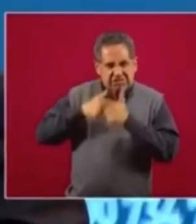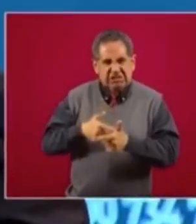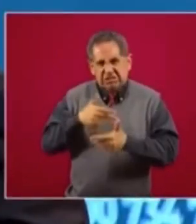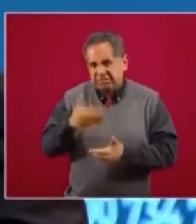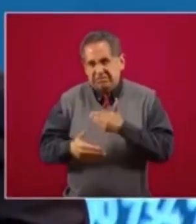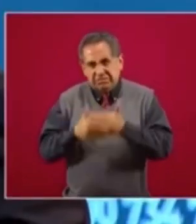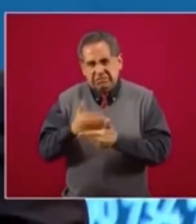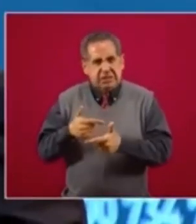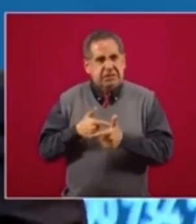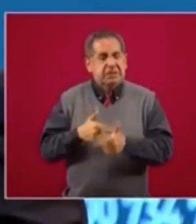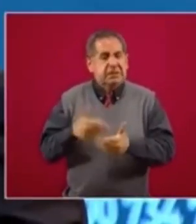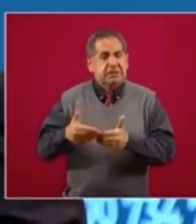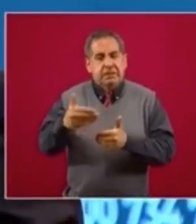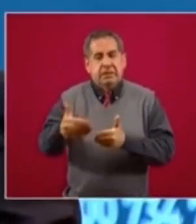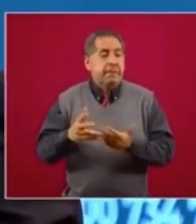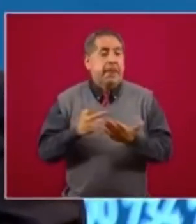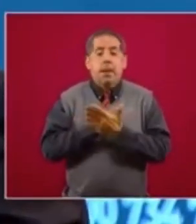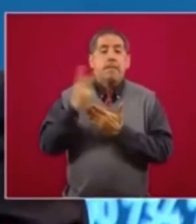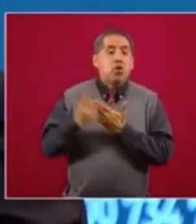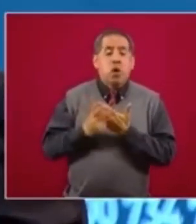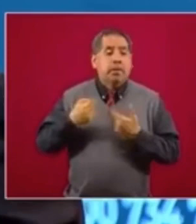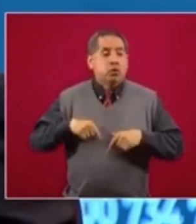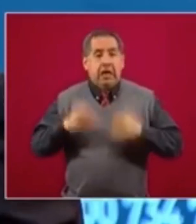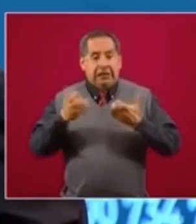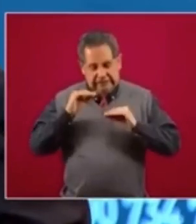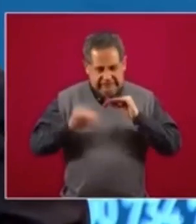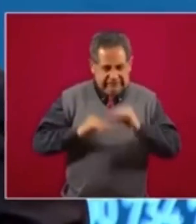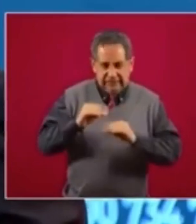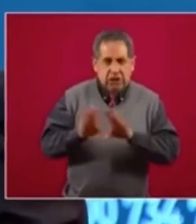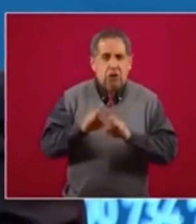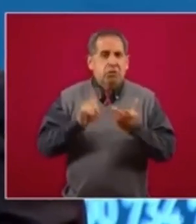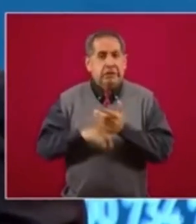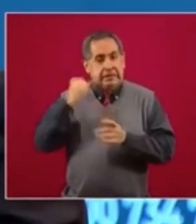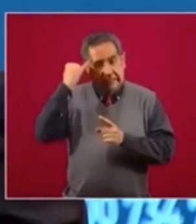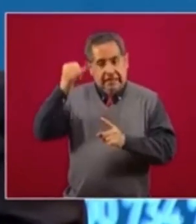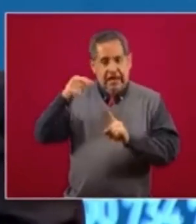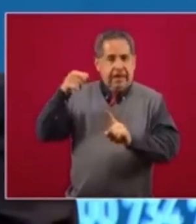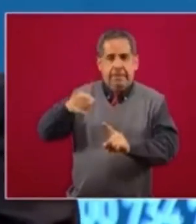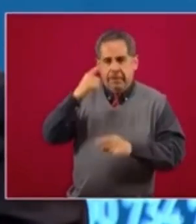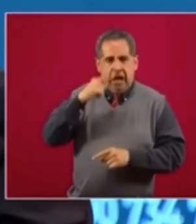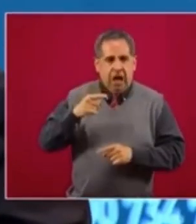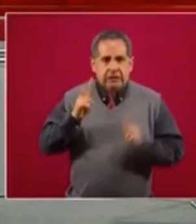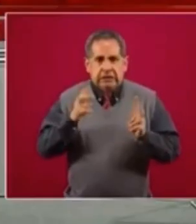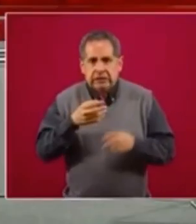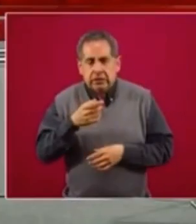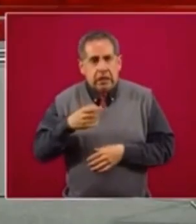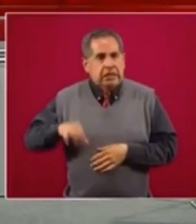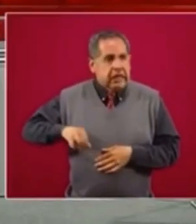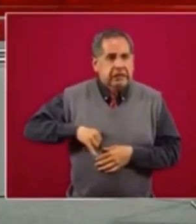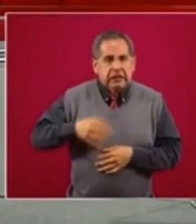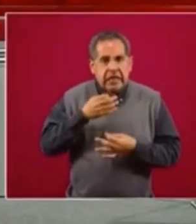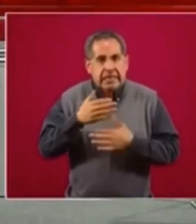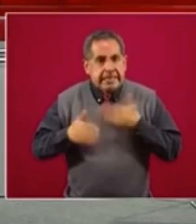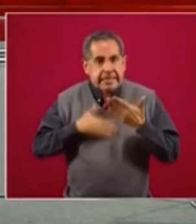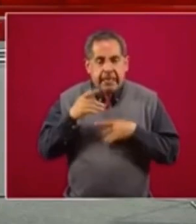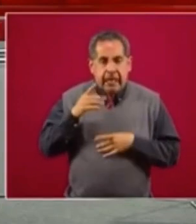tendencia y trayectoria, y los programas que estamos diseñando, pues están diseñando para que sean interesantes, lúdicos y